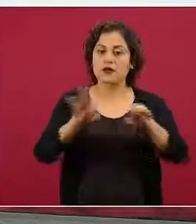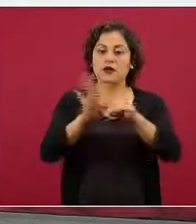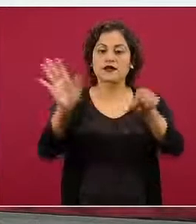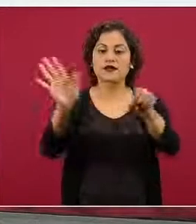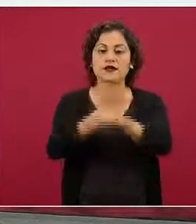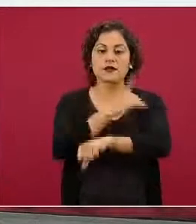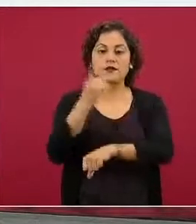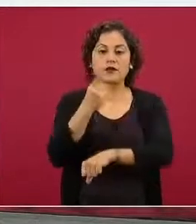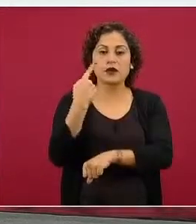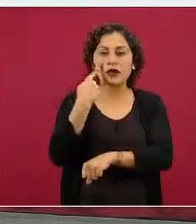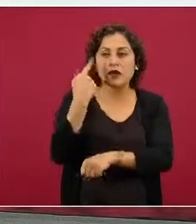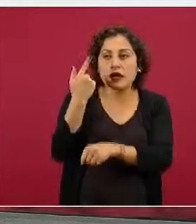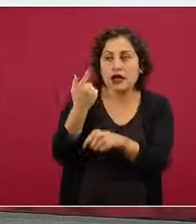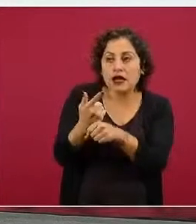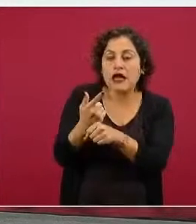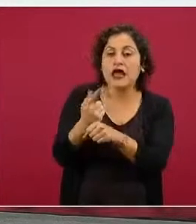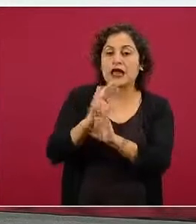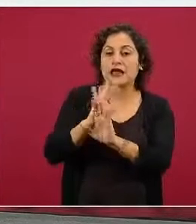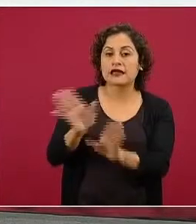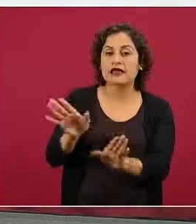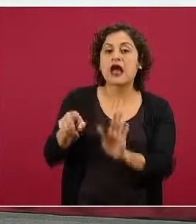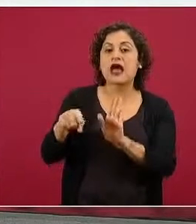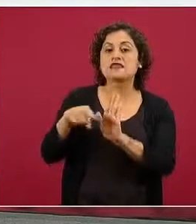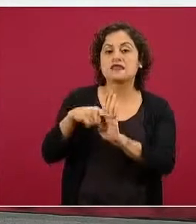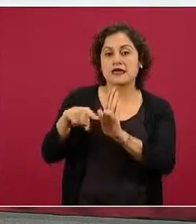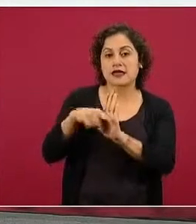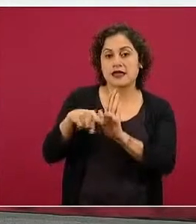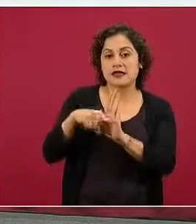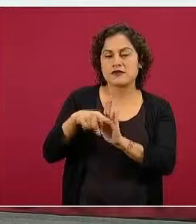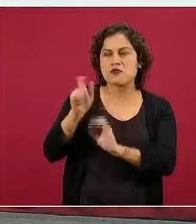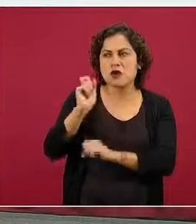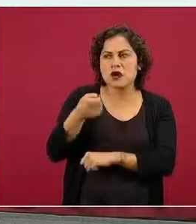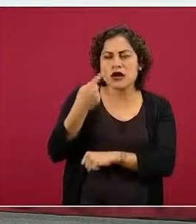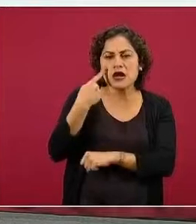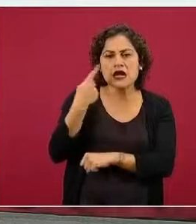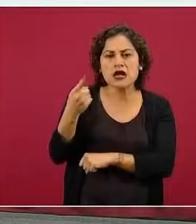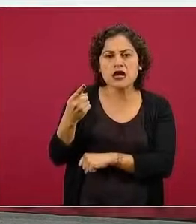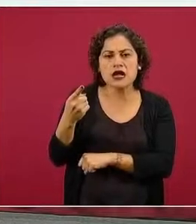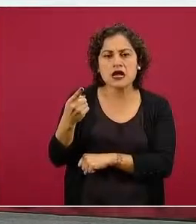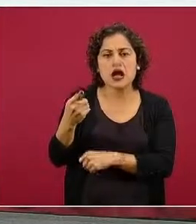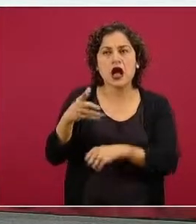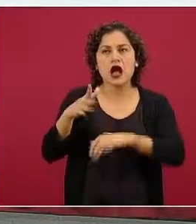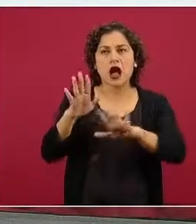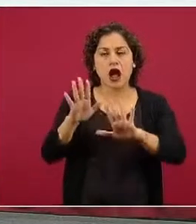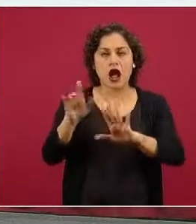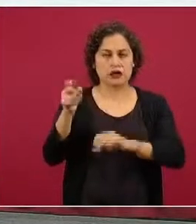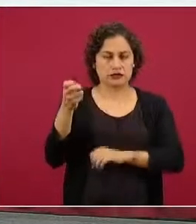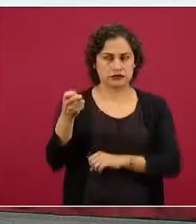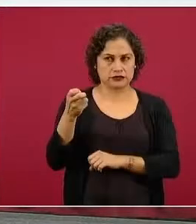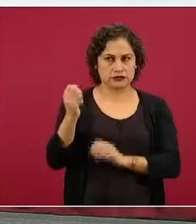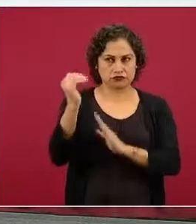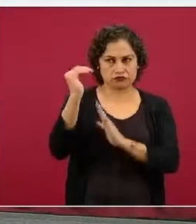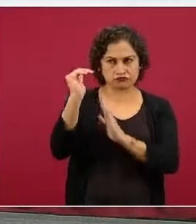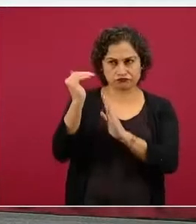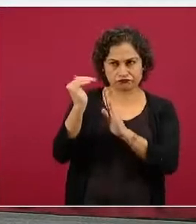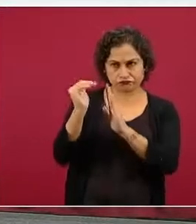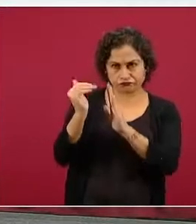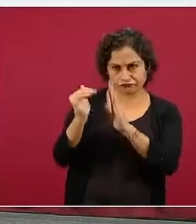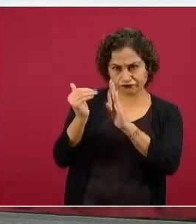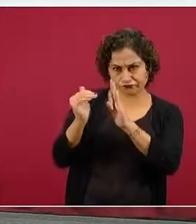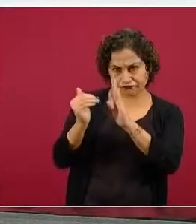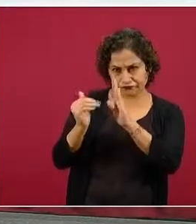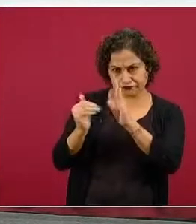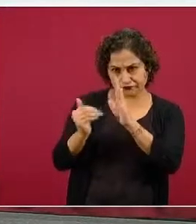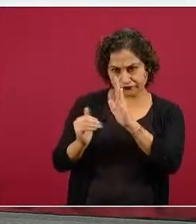con un número negativo, la expectativa es que si ese número negativo se reduce, que no